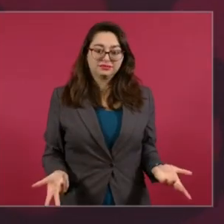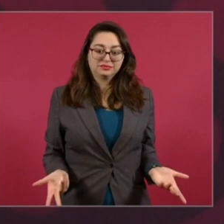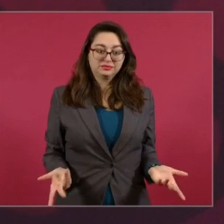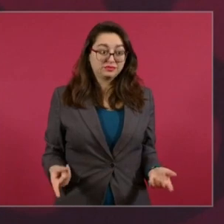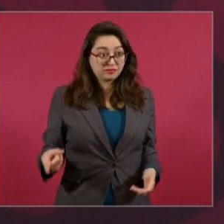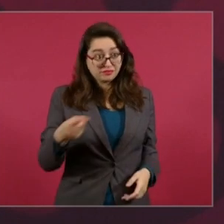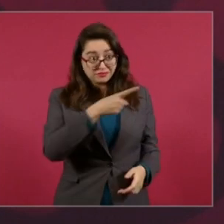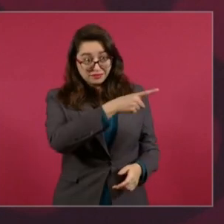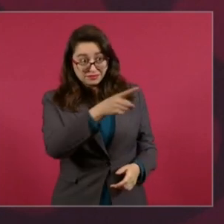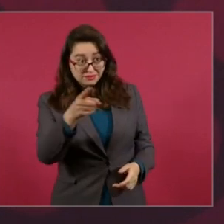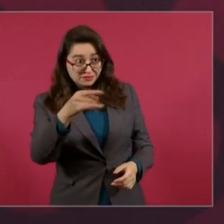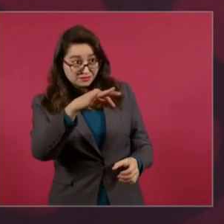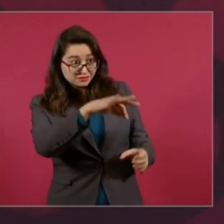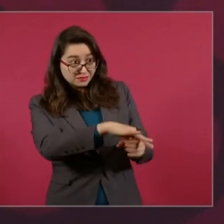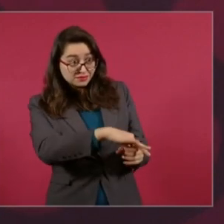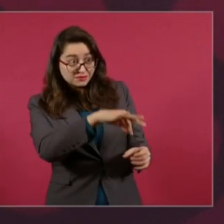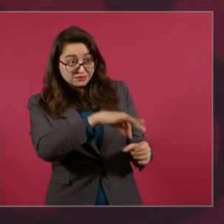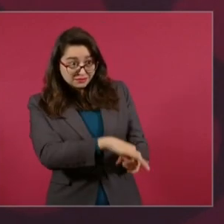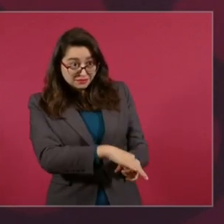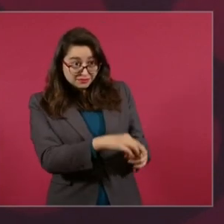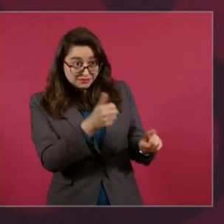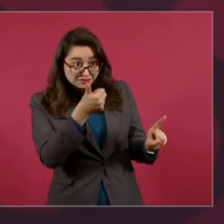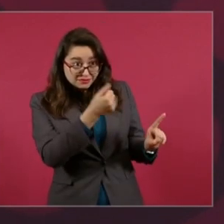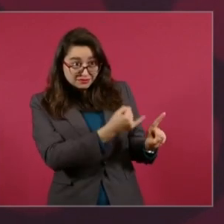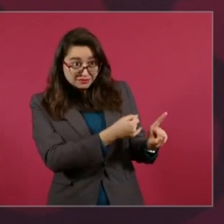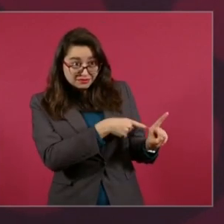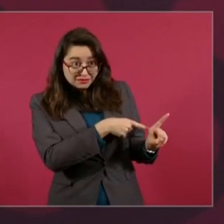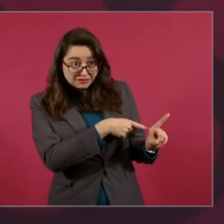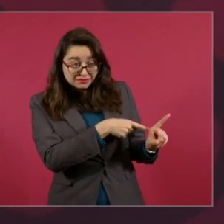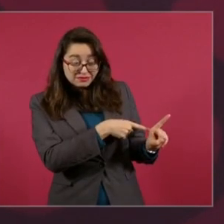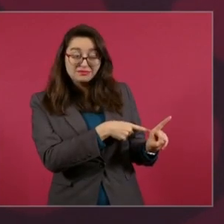por quienes piensan y actúan así.